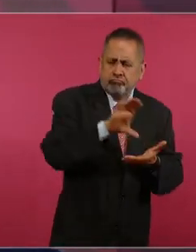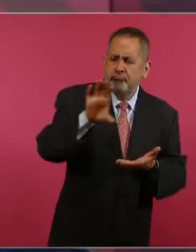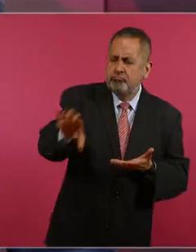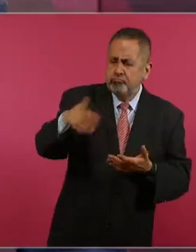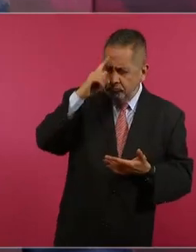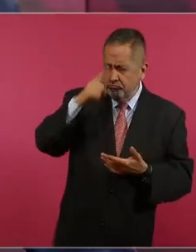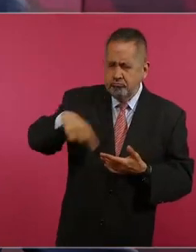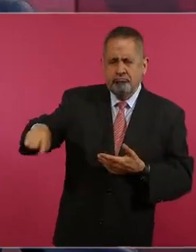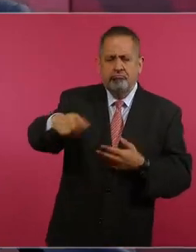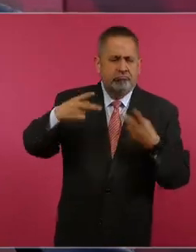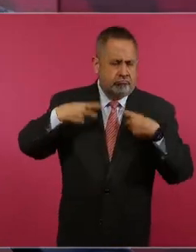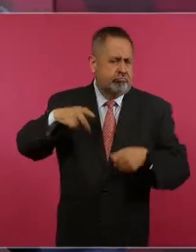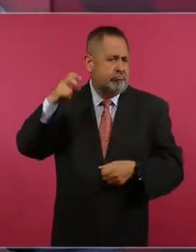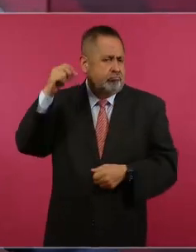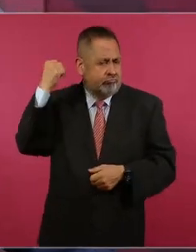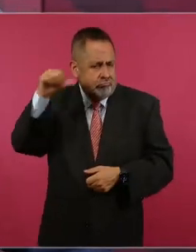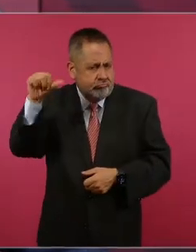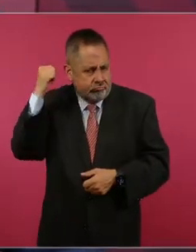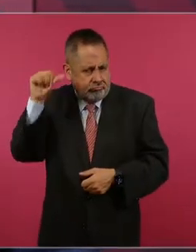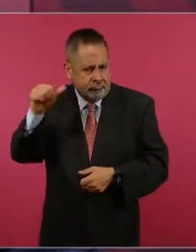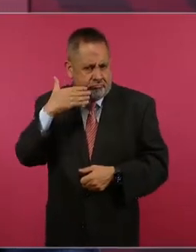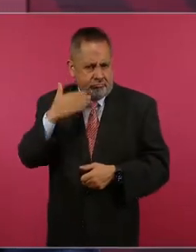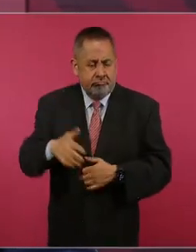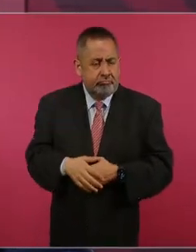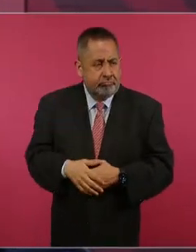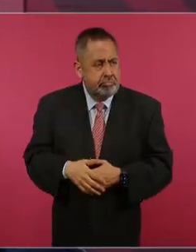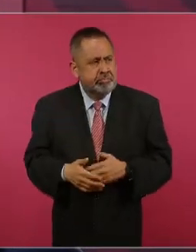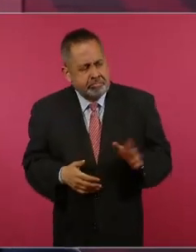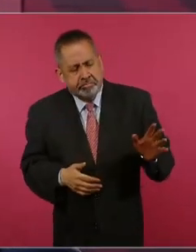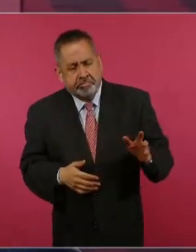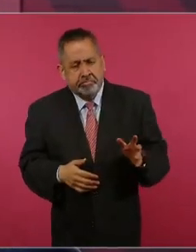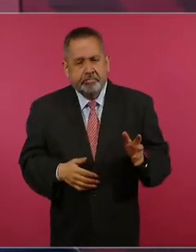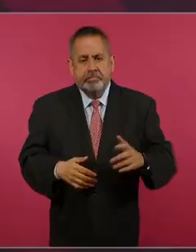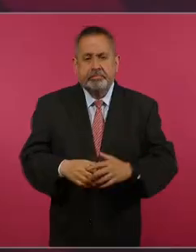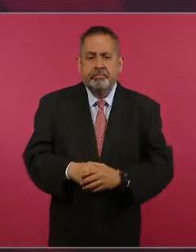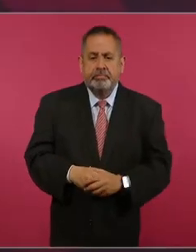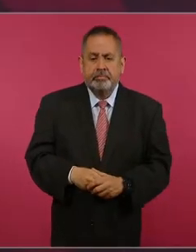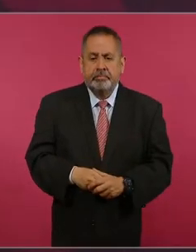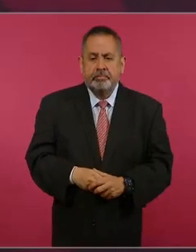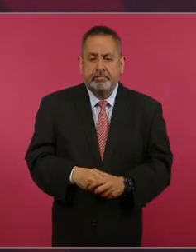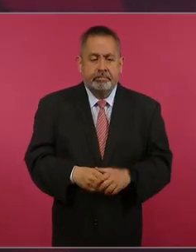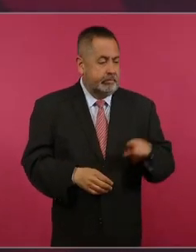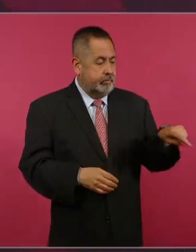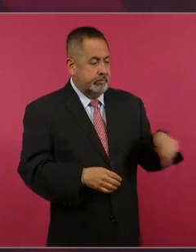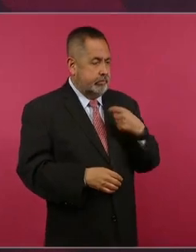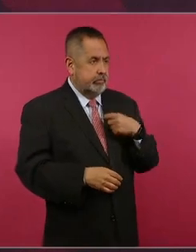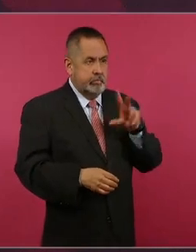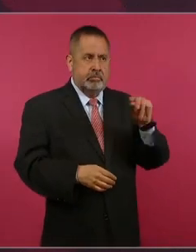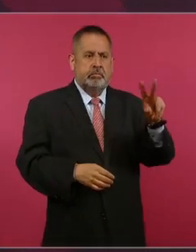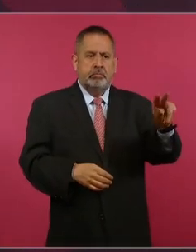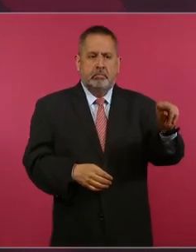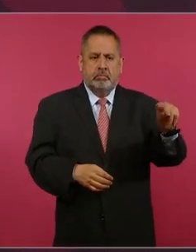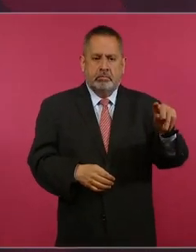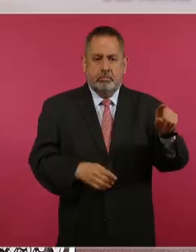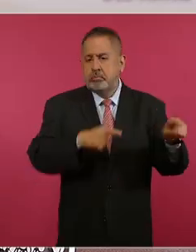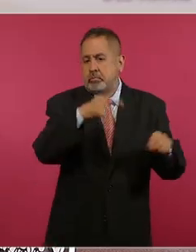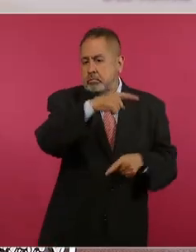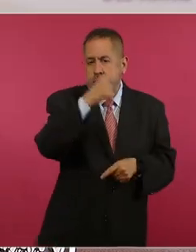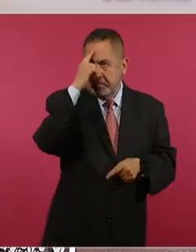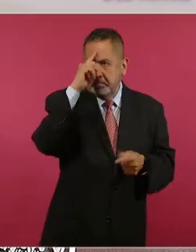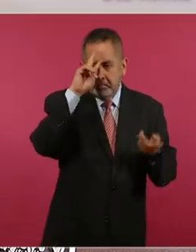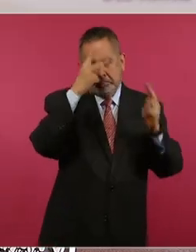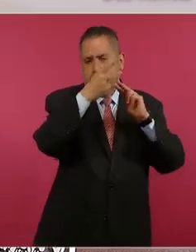a damnificados en Acapulco. Y luego le dijeron no, o ella cambió de